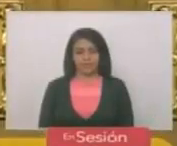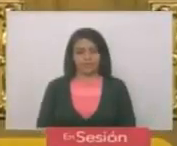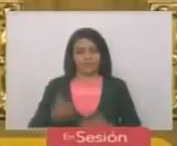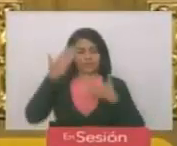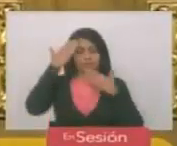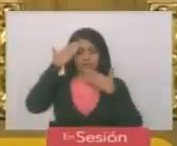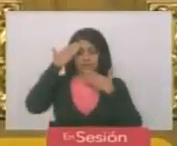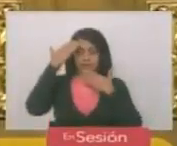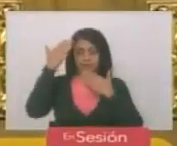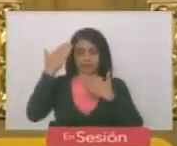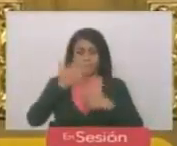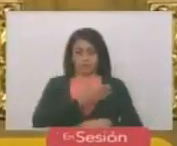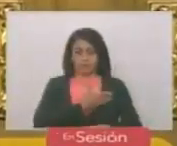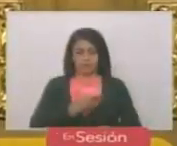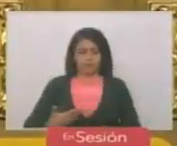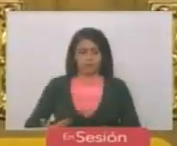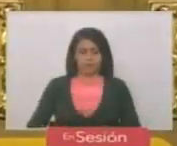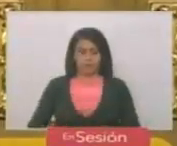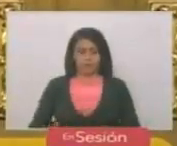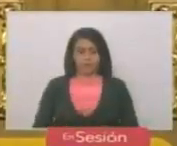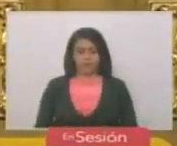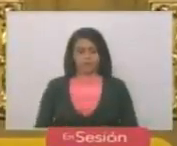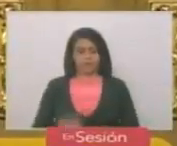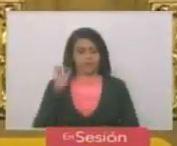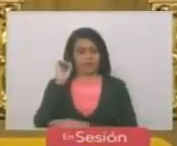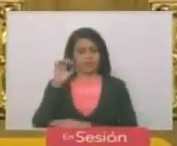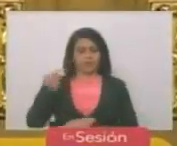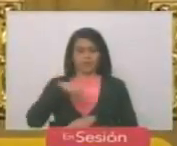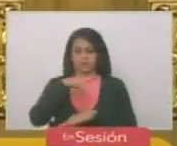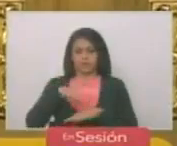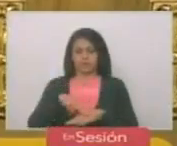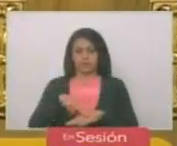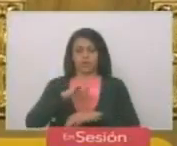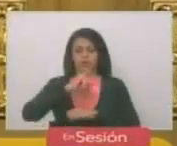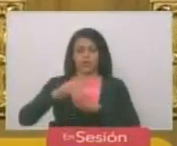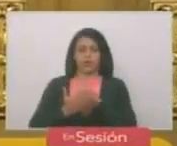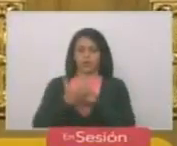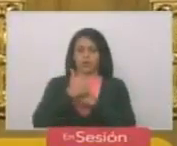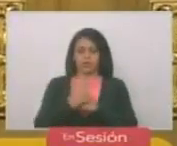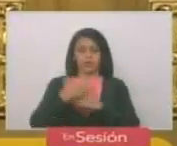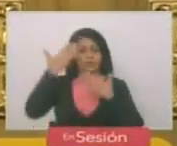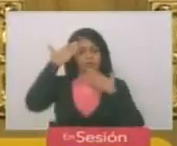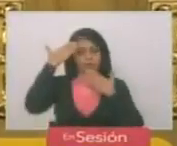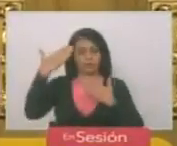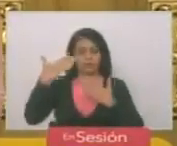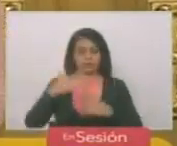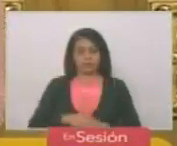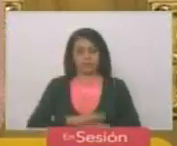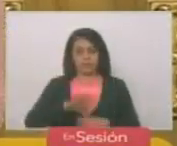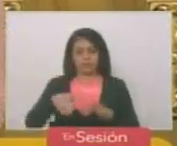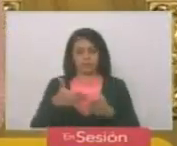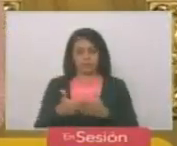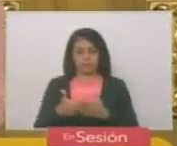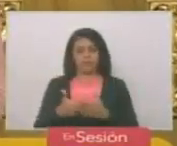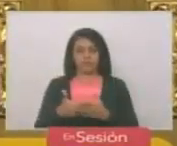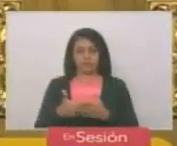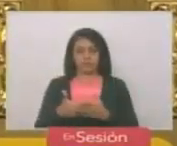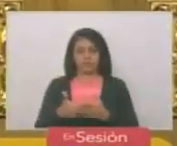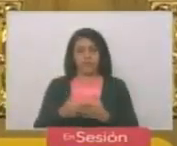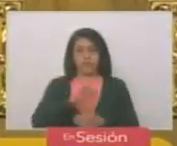Saludos, presidente del Parlamento Nacional, doctor Jorge Rodríguez. Saludar a nuestra querida